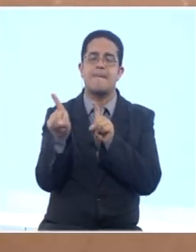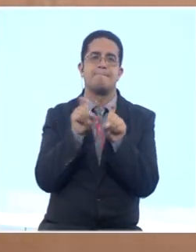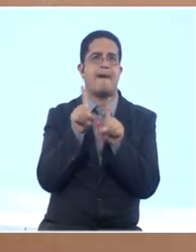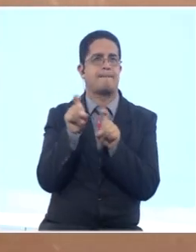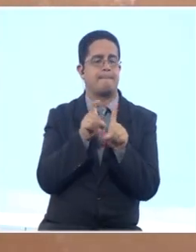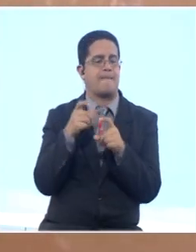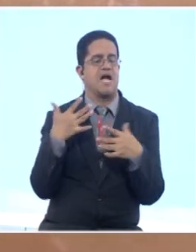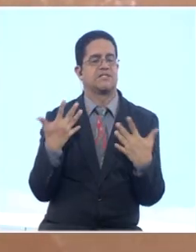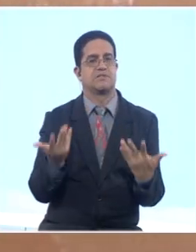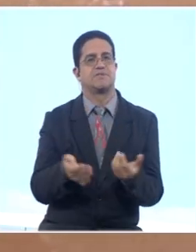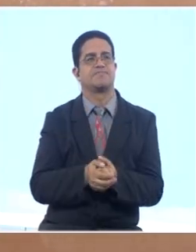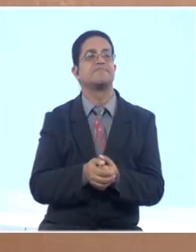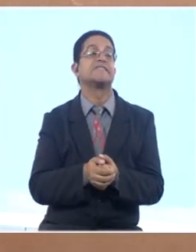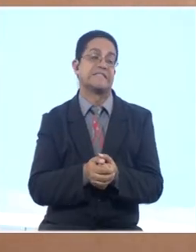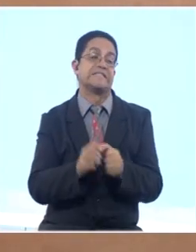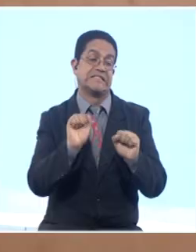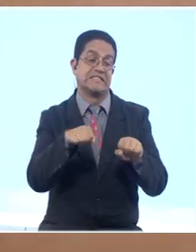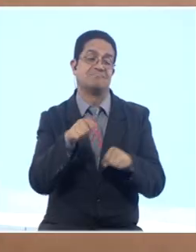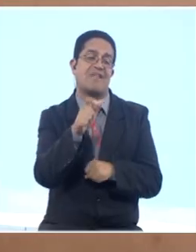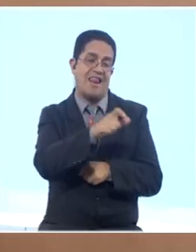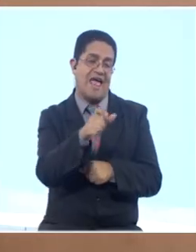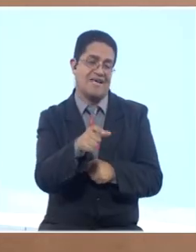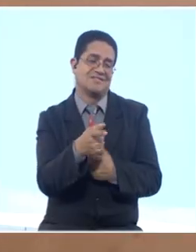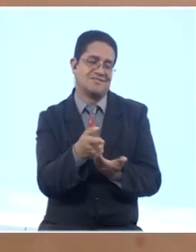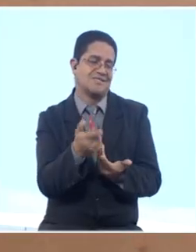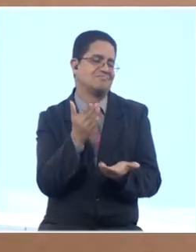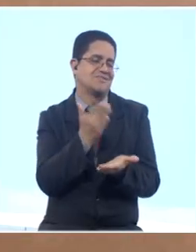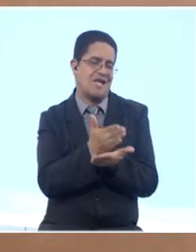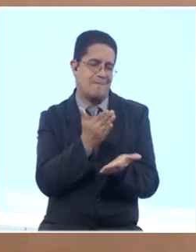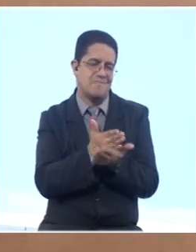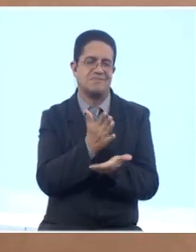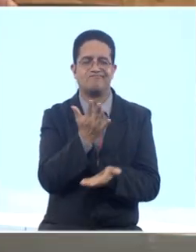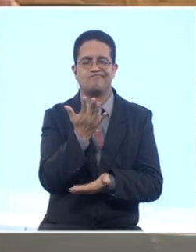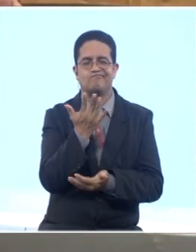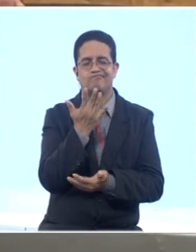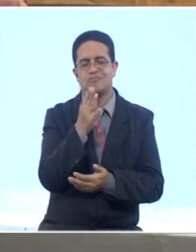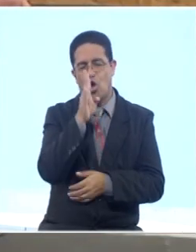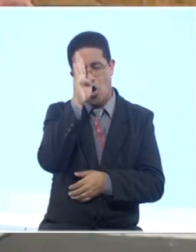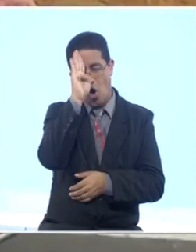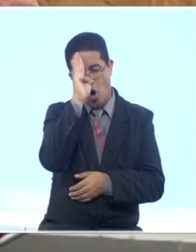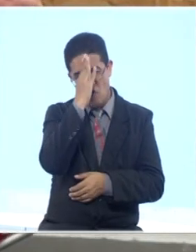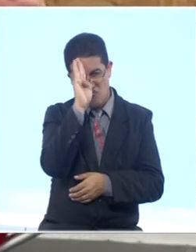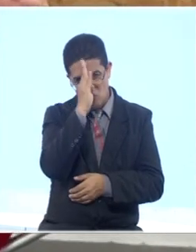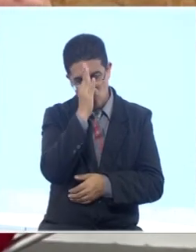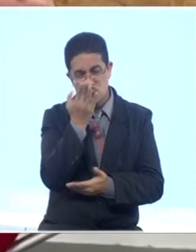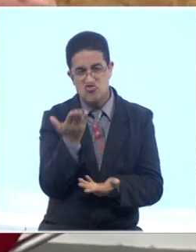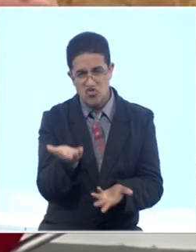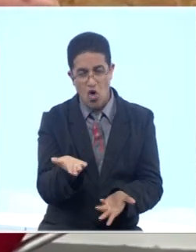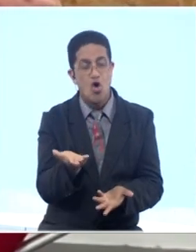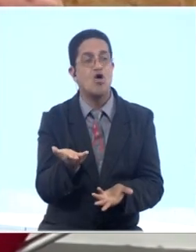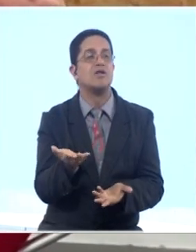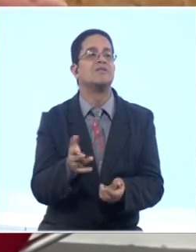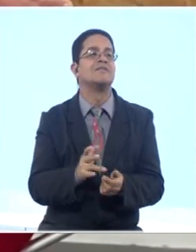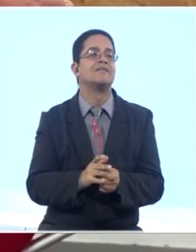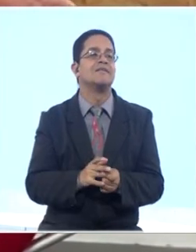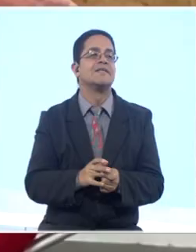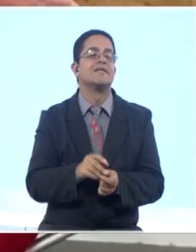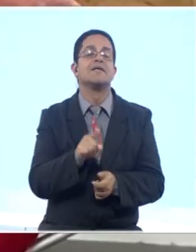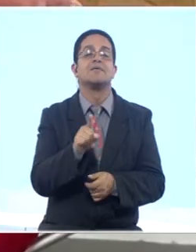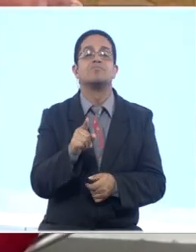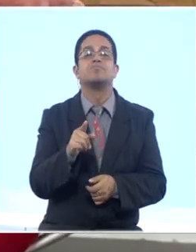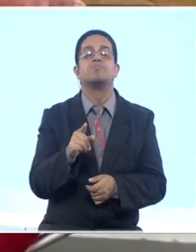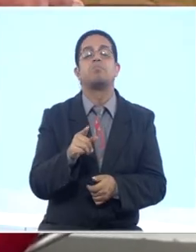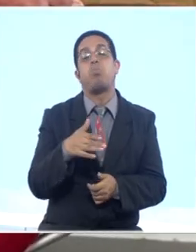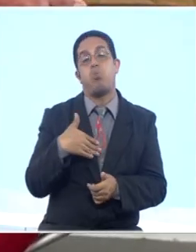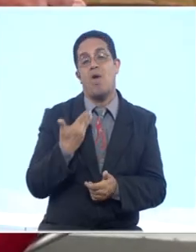muy frecuente y que de repente alguien que nos está viendo desde casa, desde la oficina, donde esté, incluso por YouTube, en nuestra señal en vivo como Globovisión en vivo, pueden